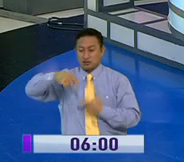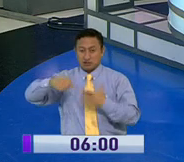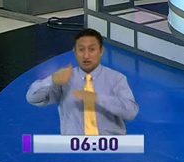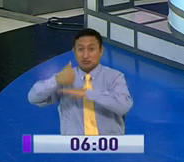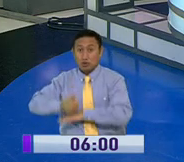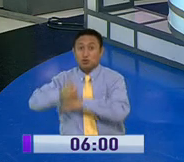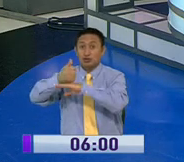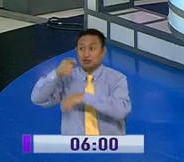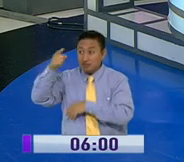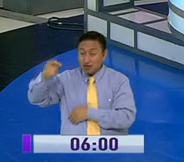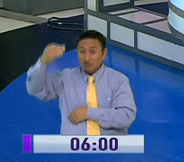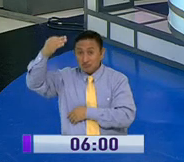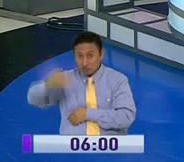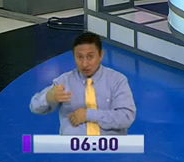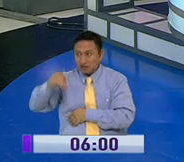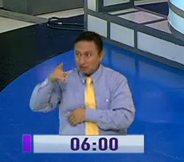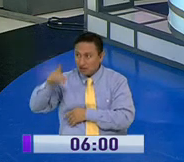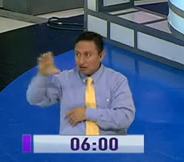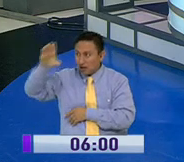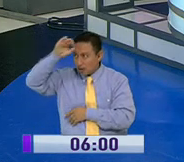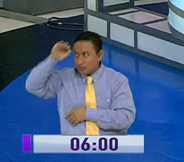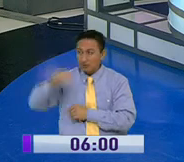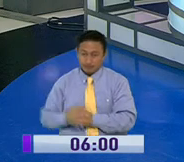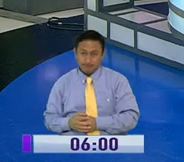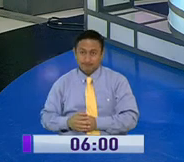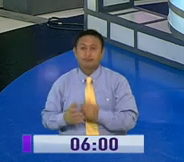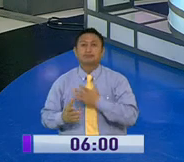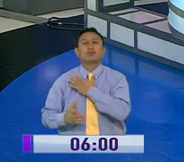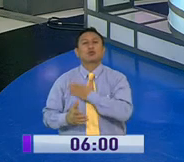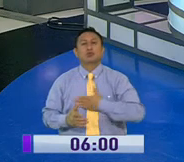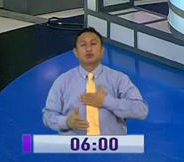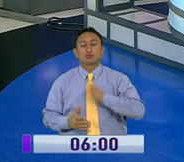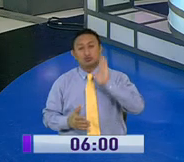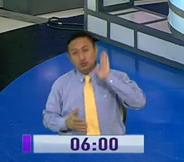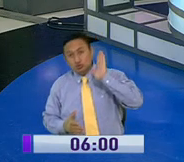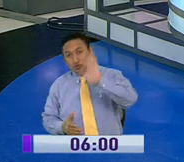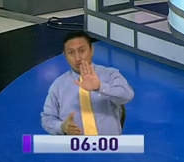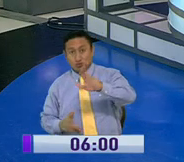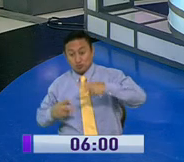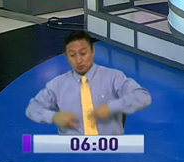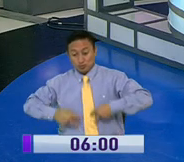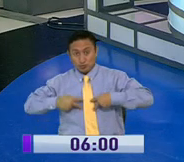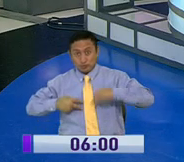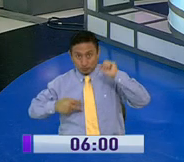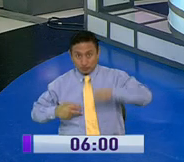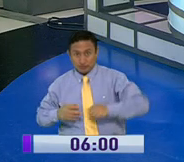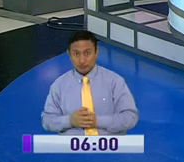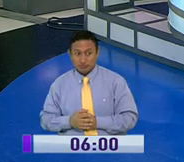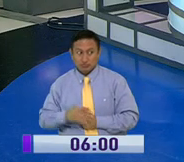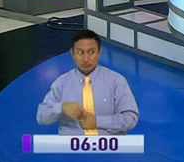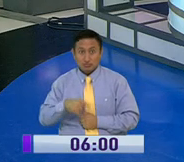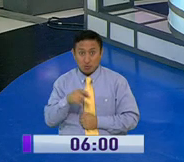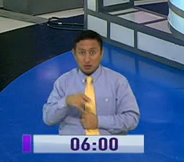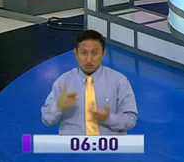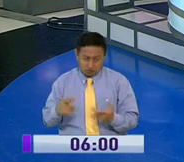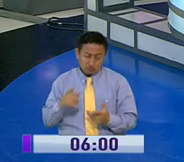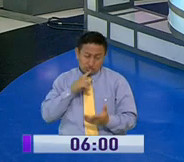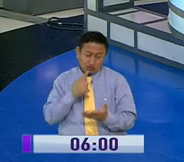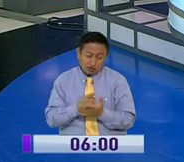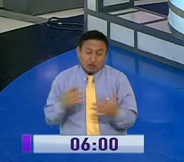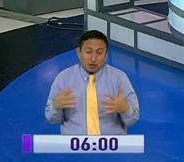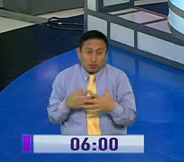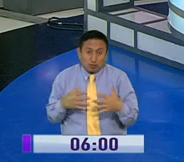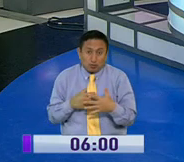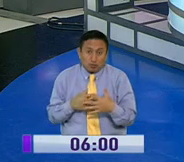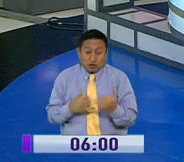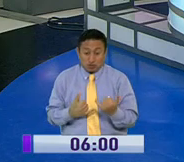esos hay que escucharles. Así es, por favor, y por el bien suyo también, para que a más de este temor que tiene la ciudadanía debido a la